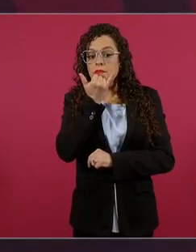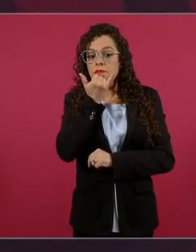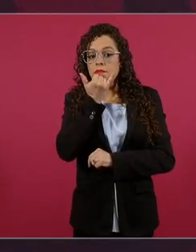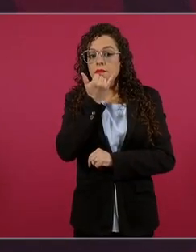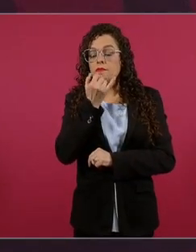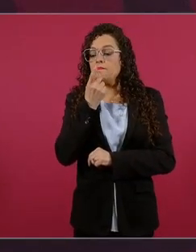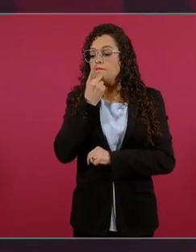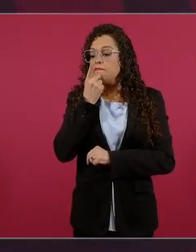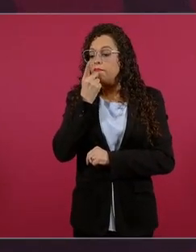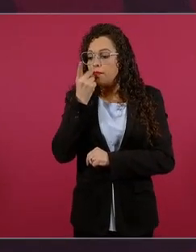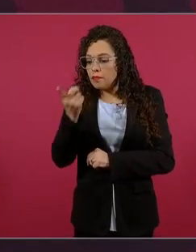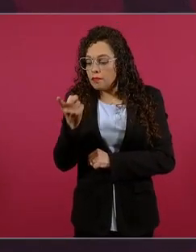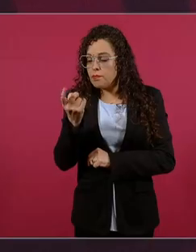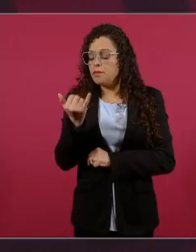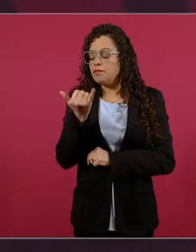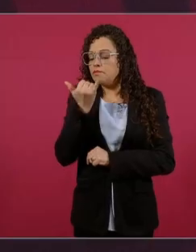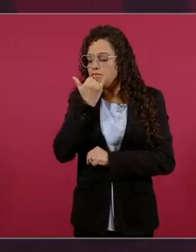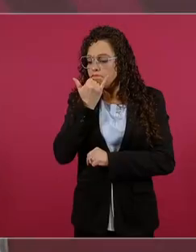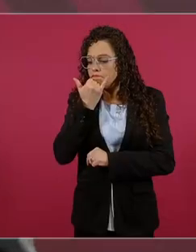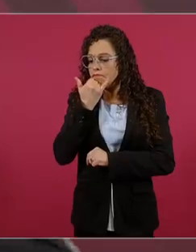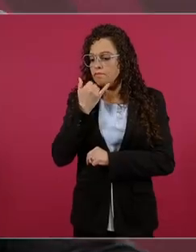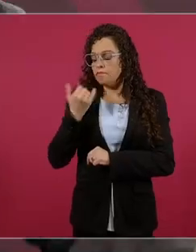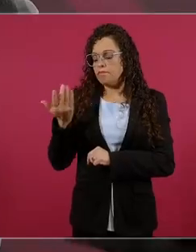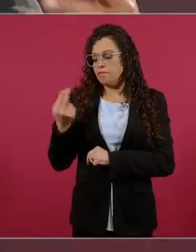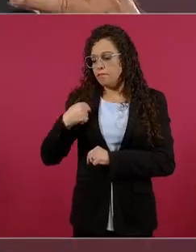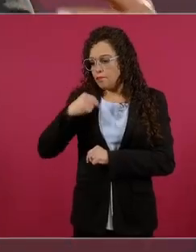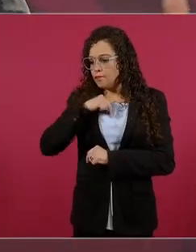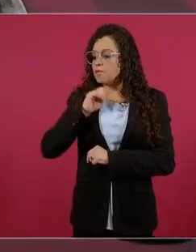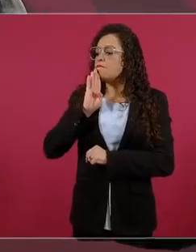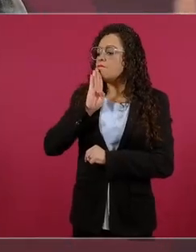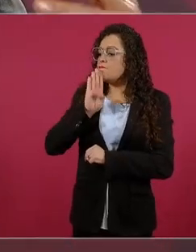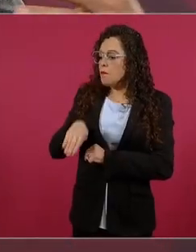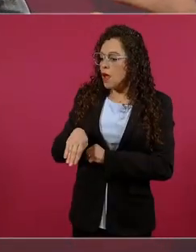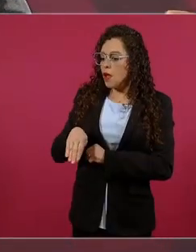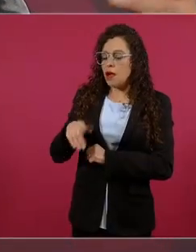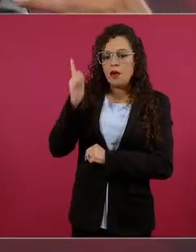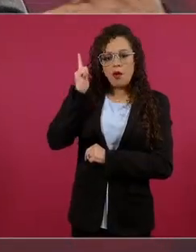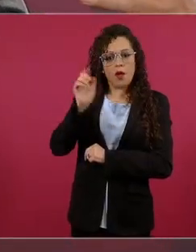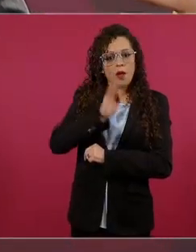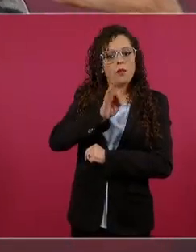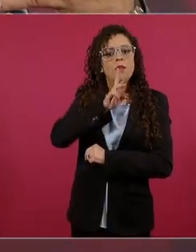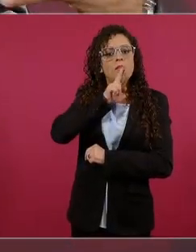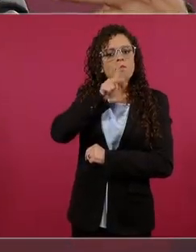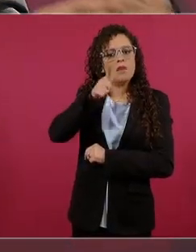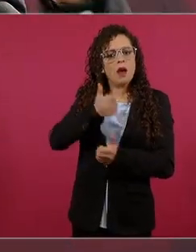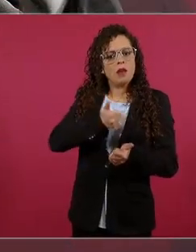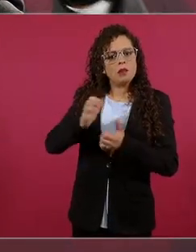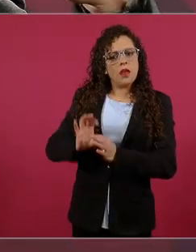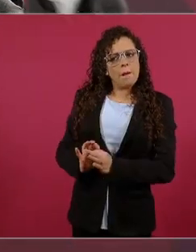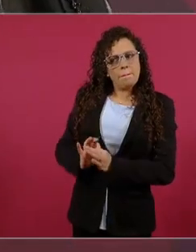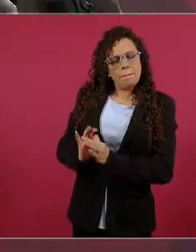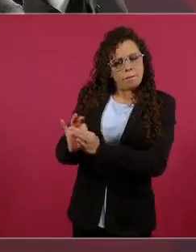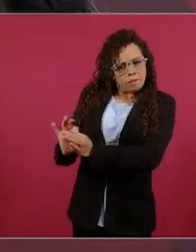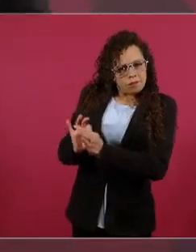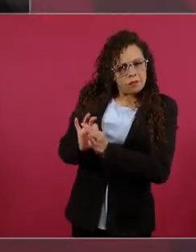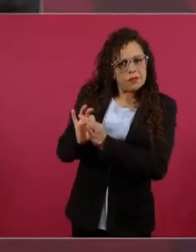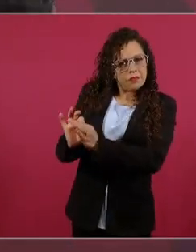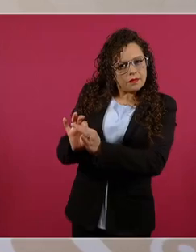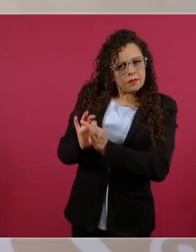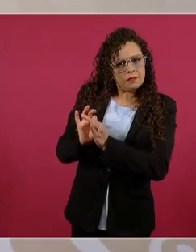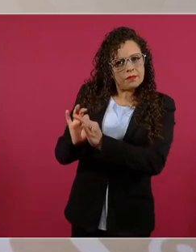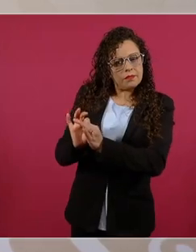ofrecer disculpas, reforzar nuestras relaciones, hermanarnos más, ¿sí?,